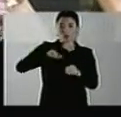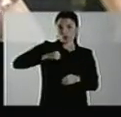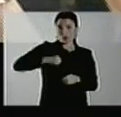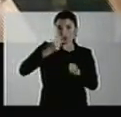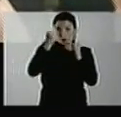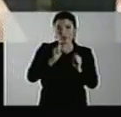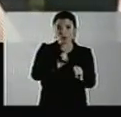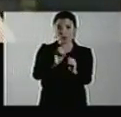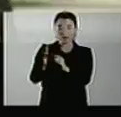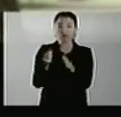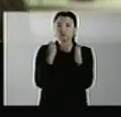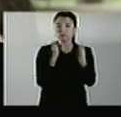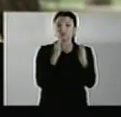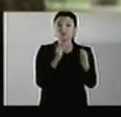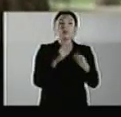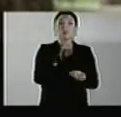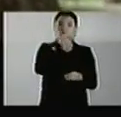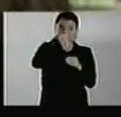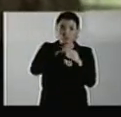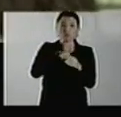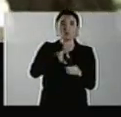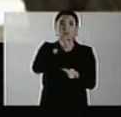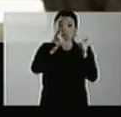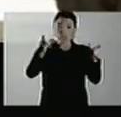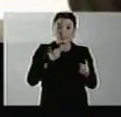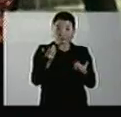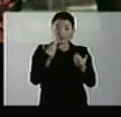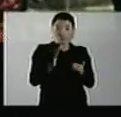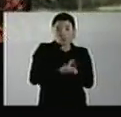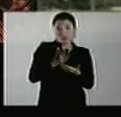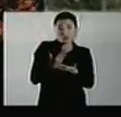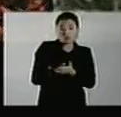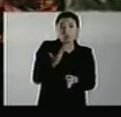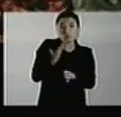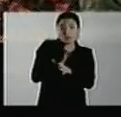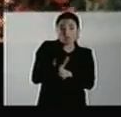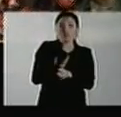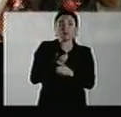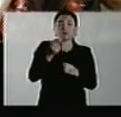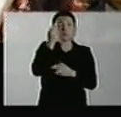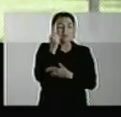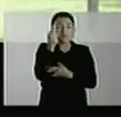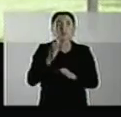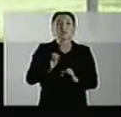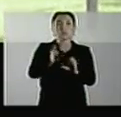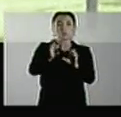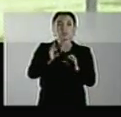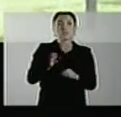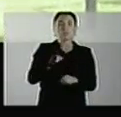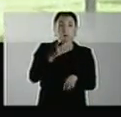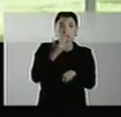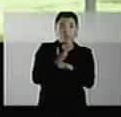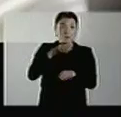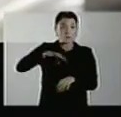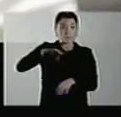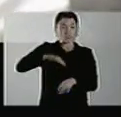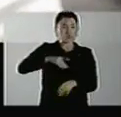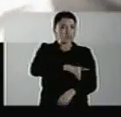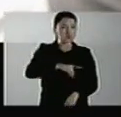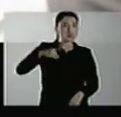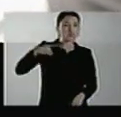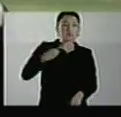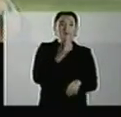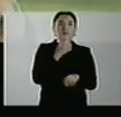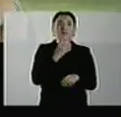tener una educación de calidad. Votas porque quienes la necesitan tengan una salud amable, oportuna, para que haya pensiones más dignas, para